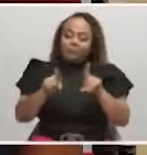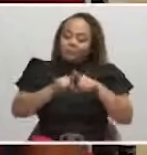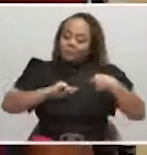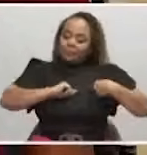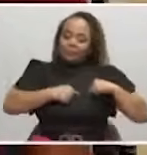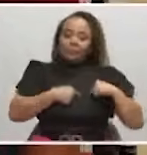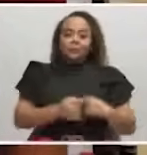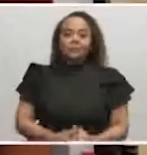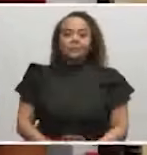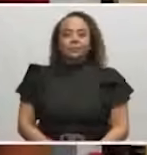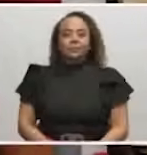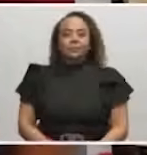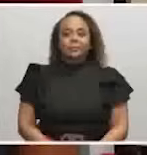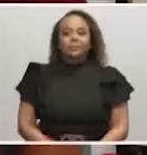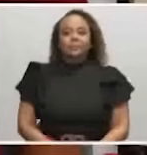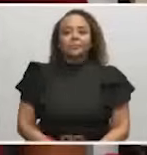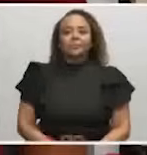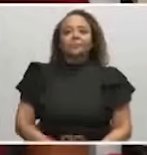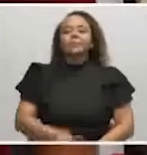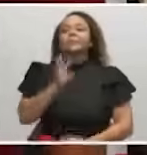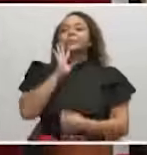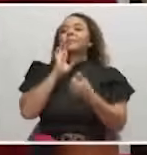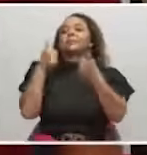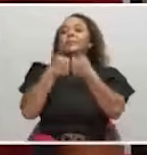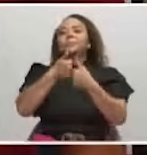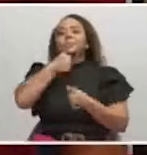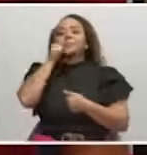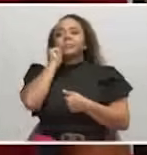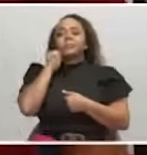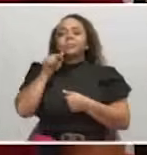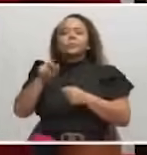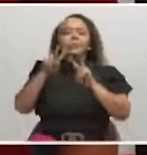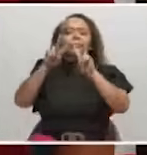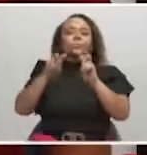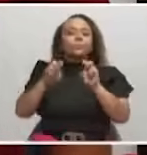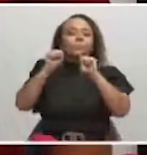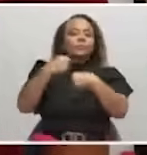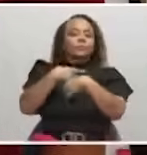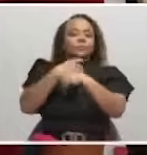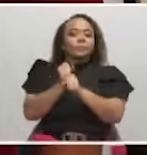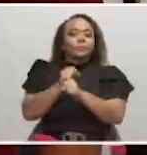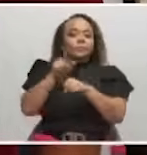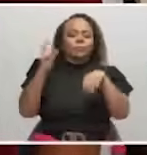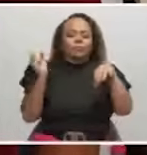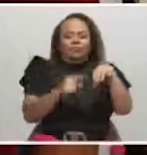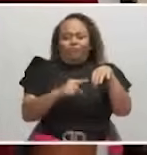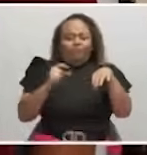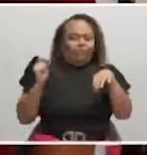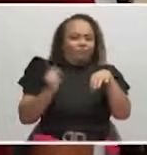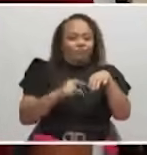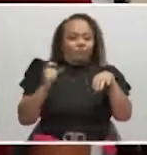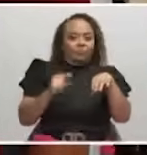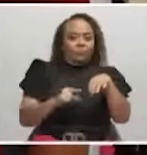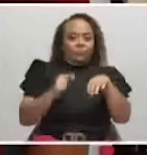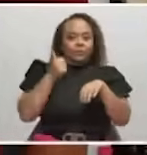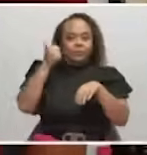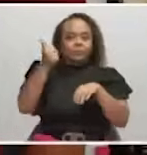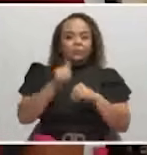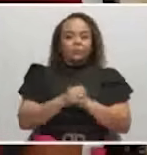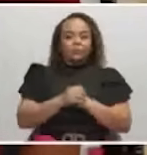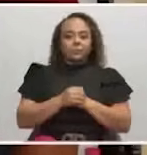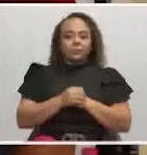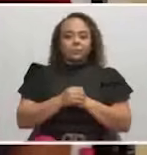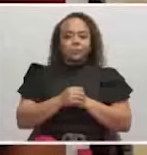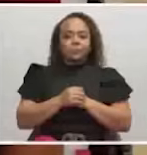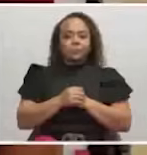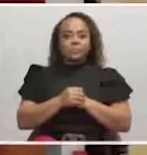¿verdad? Sí, precisamente hablando del partido de ayer, ¿qué análisis podríamos hacer de esa goleada que recibe Liga Deportiva La Juelense en Foxboro la noche de